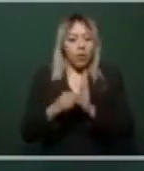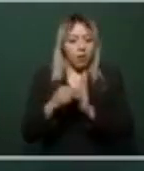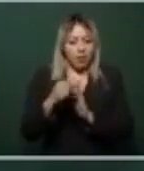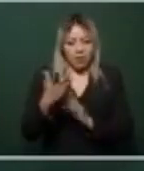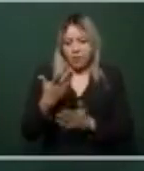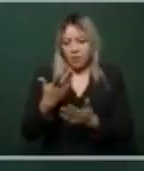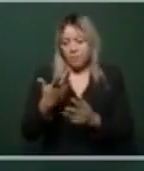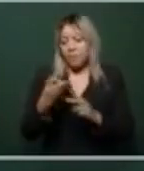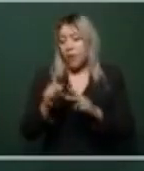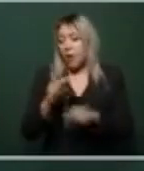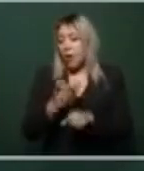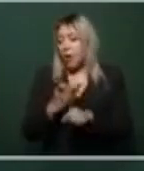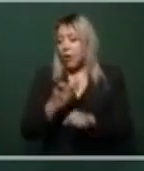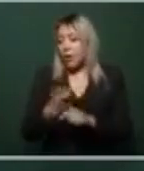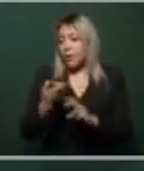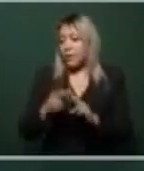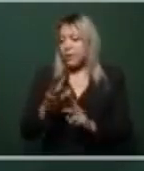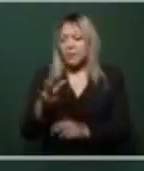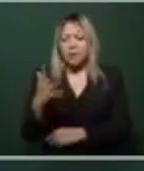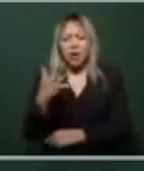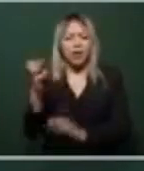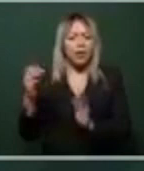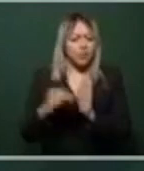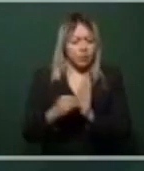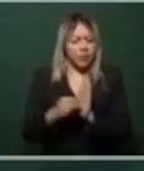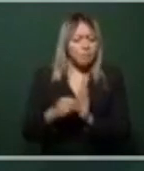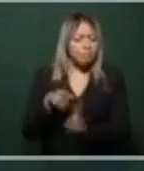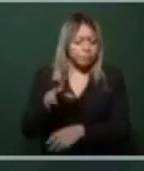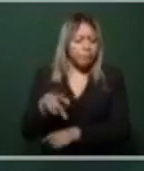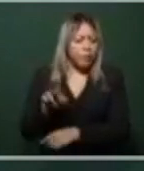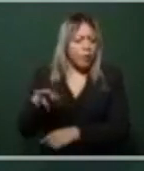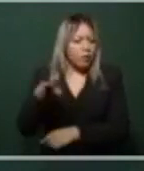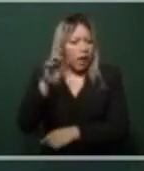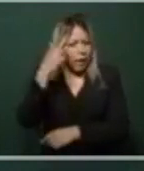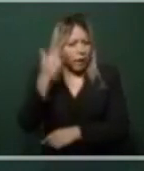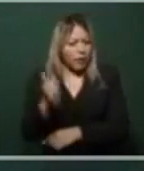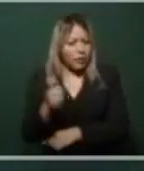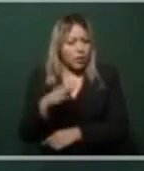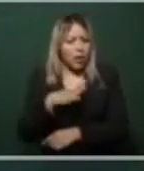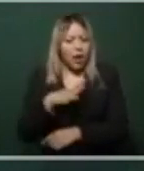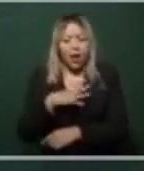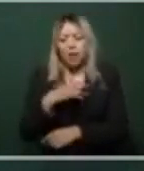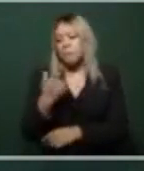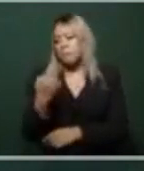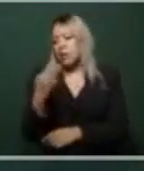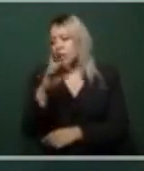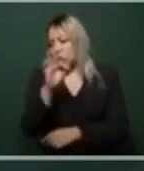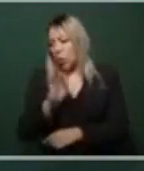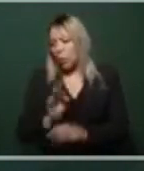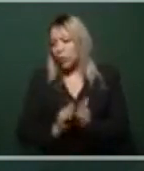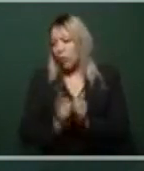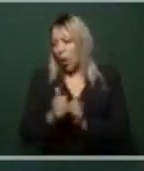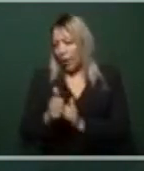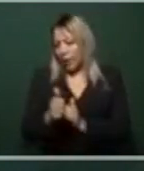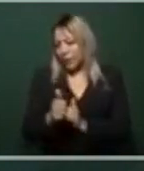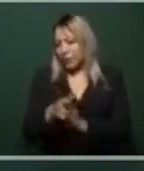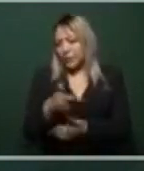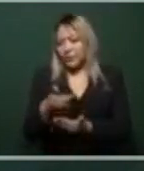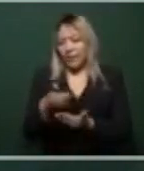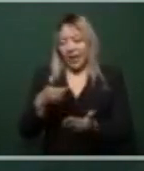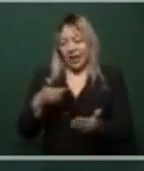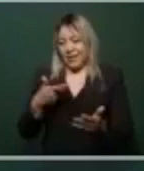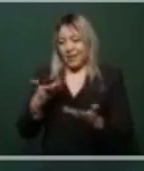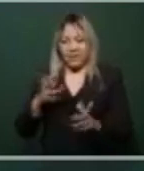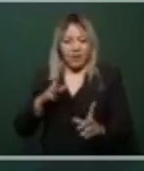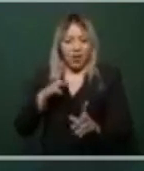de 500,000. Entonces, tienes razón de que dices es el 25% con relación a la meta